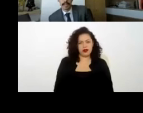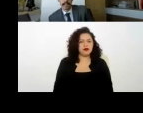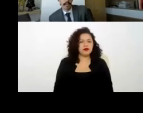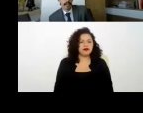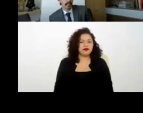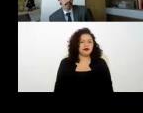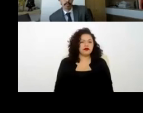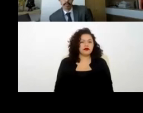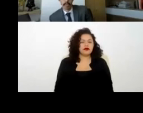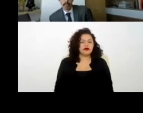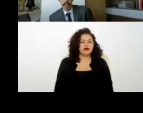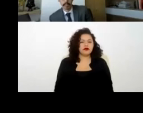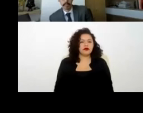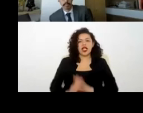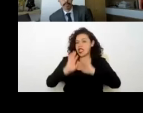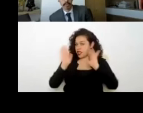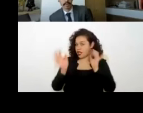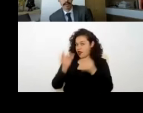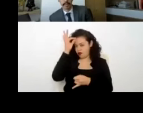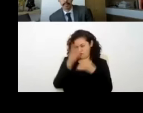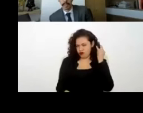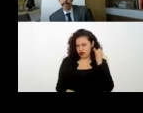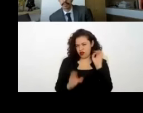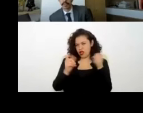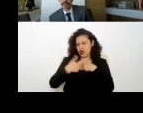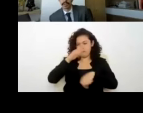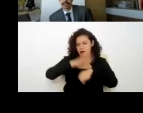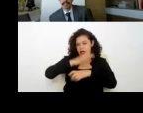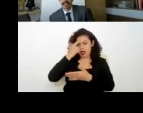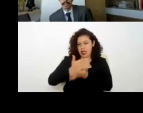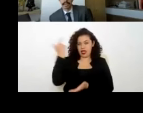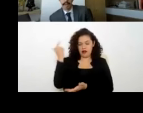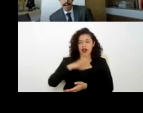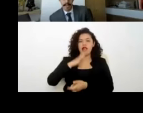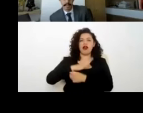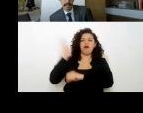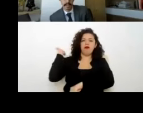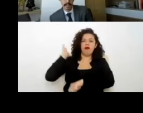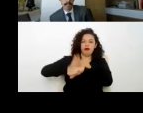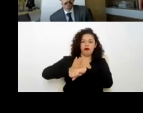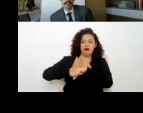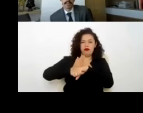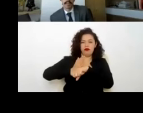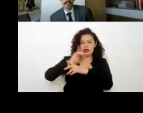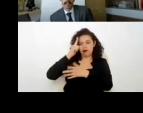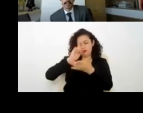Y por último, y esto ya es un poquito más grave también, que son sanciones penales.